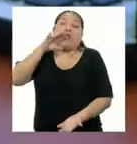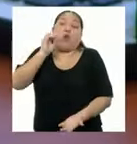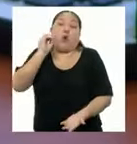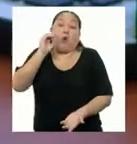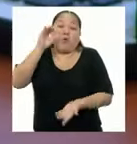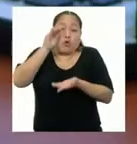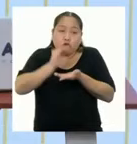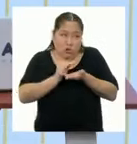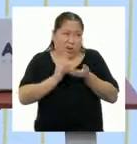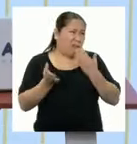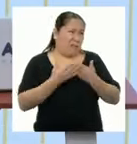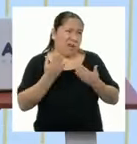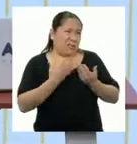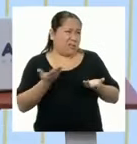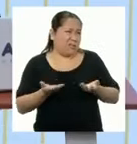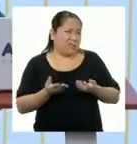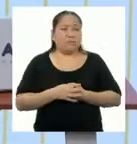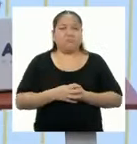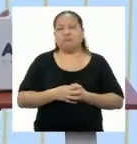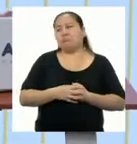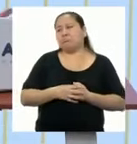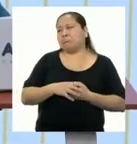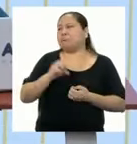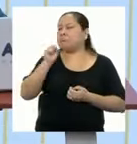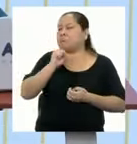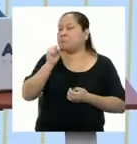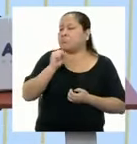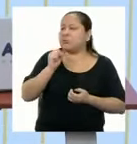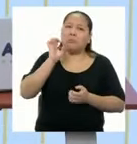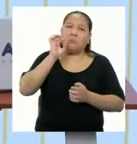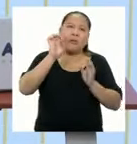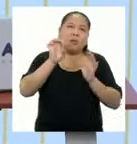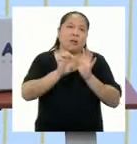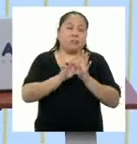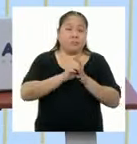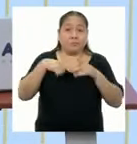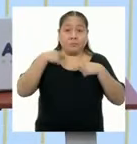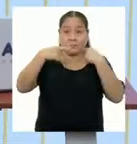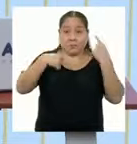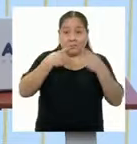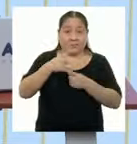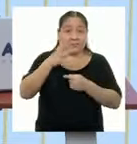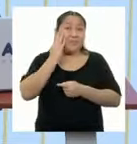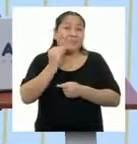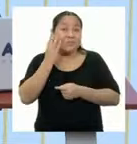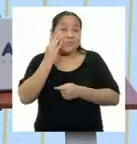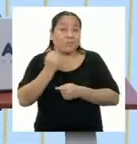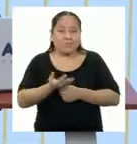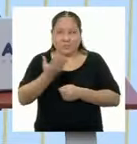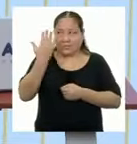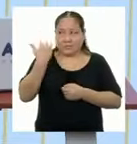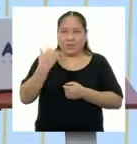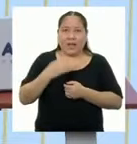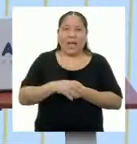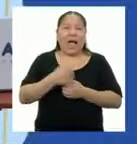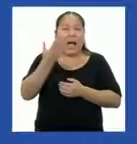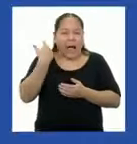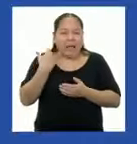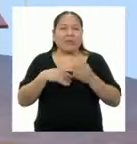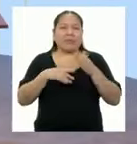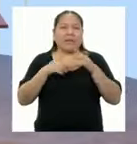más fácil? Bueno, sí. Por ejemplo, te cuento una anécdota que me pasó poco antes de la